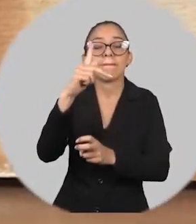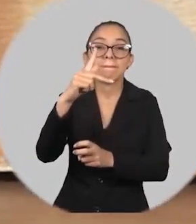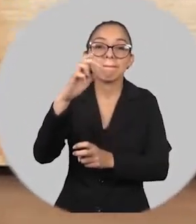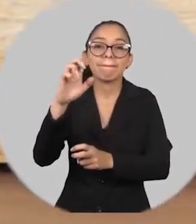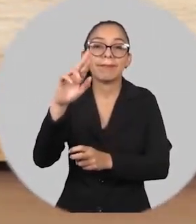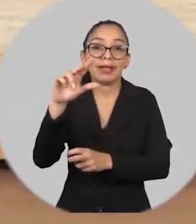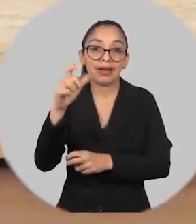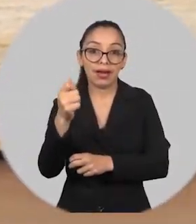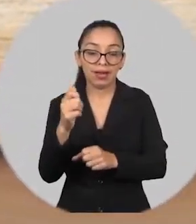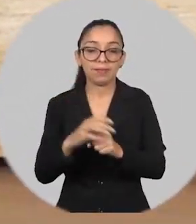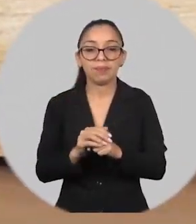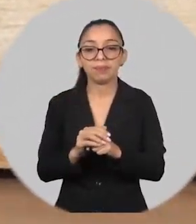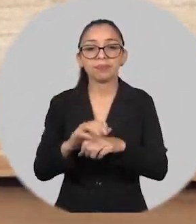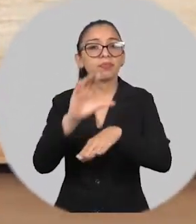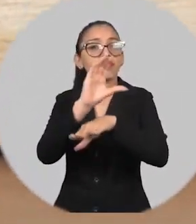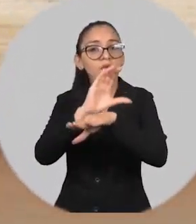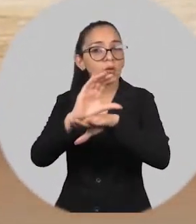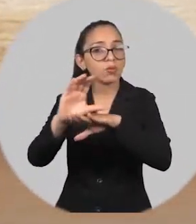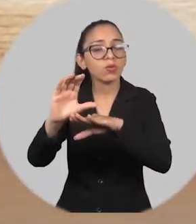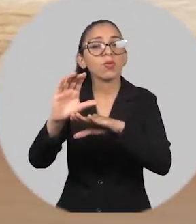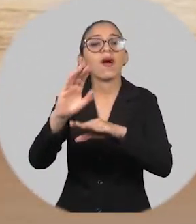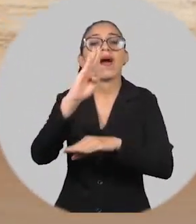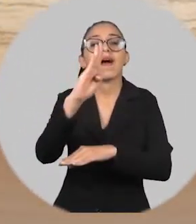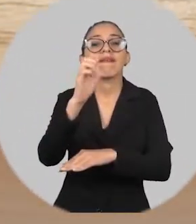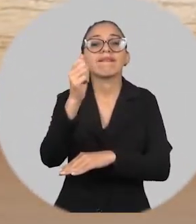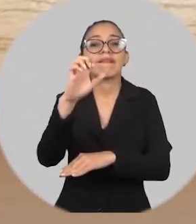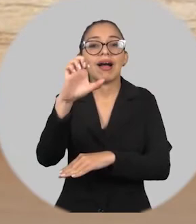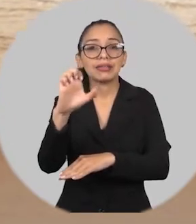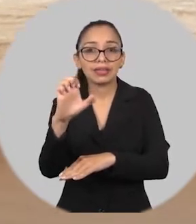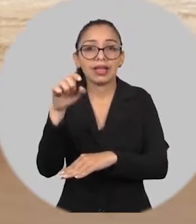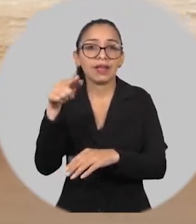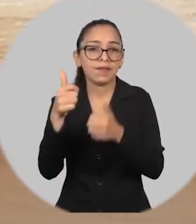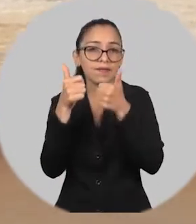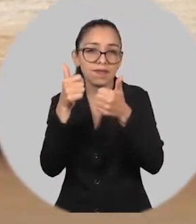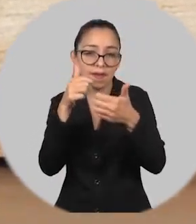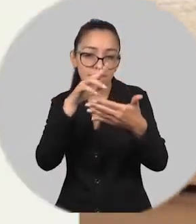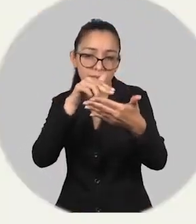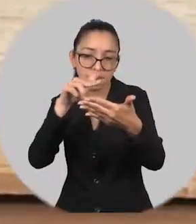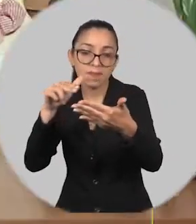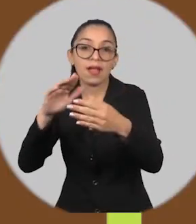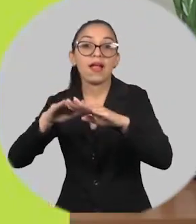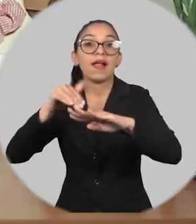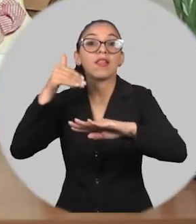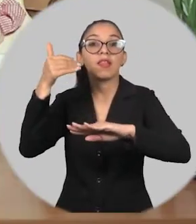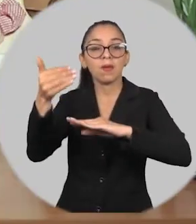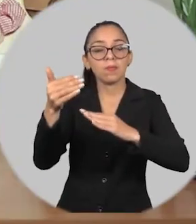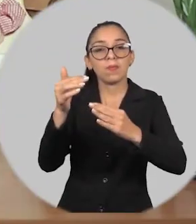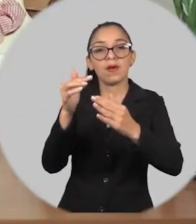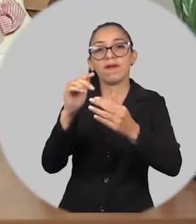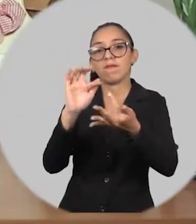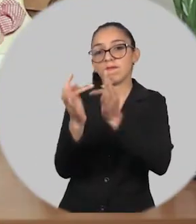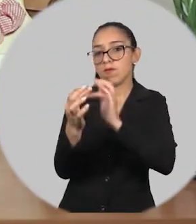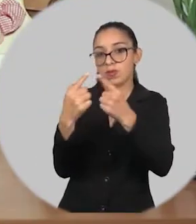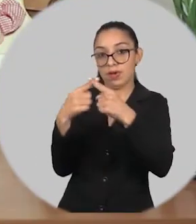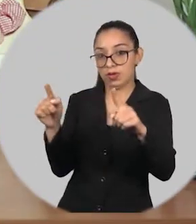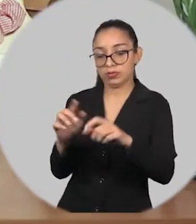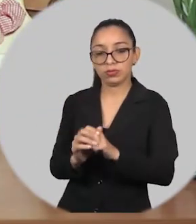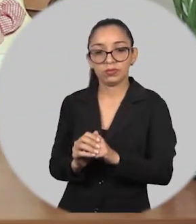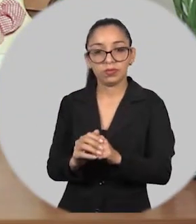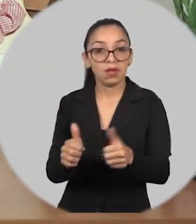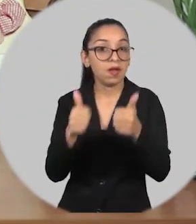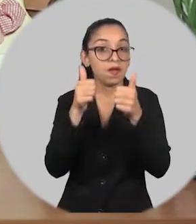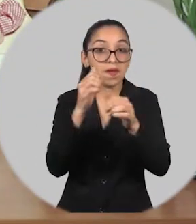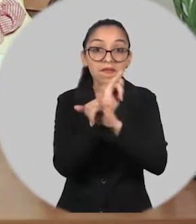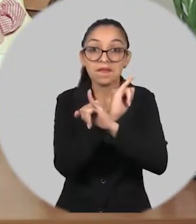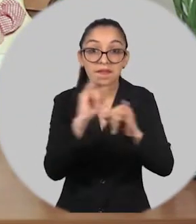Nuevamente seguimos con las bases plenas para después poder hacerle un flotado. Terminamos eso y